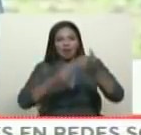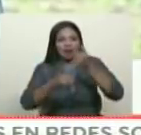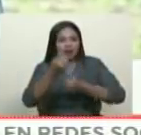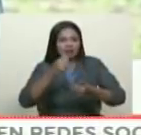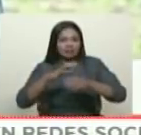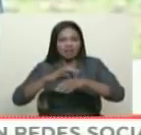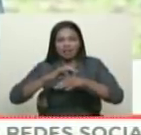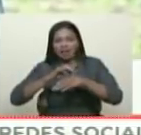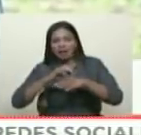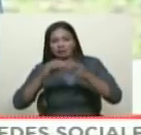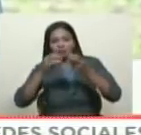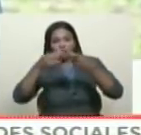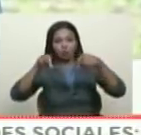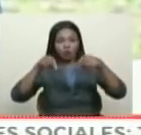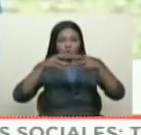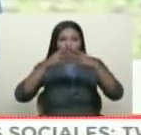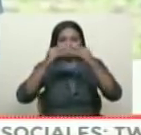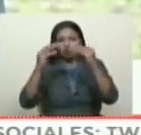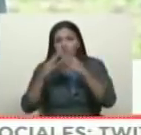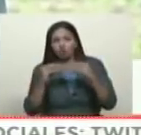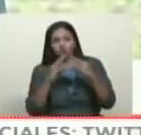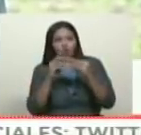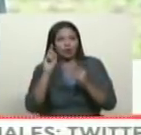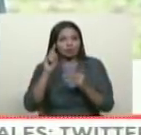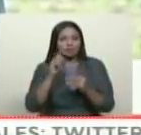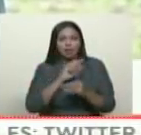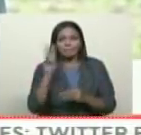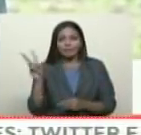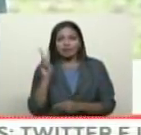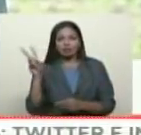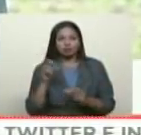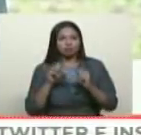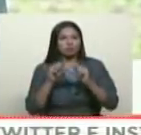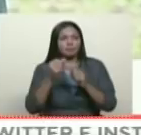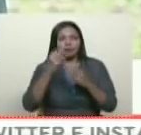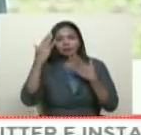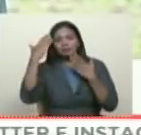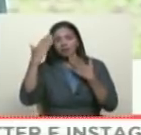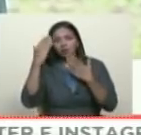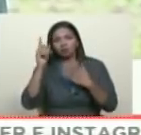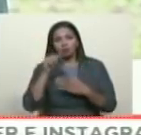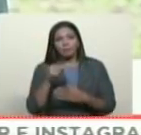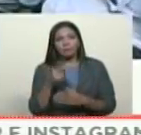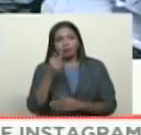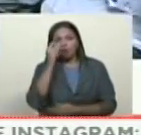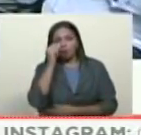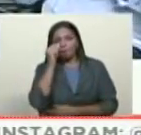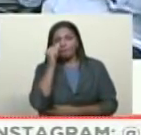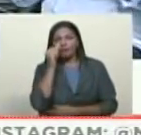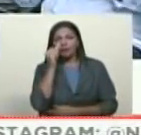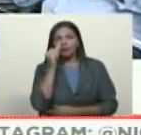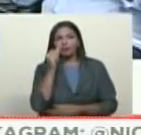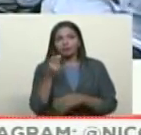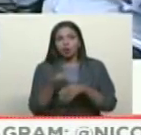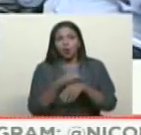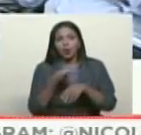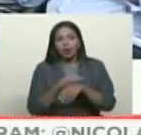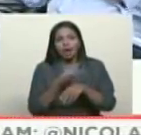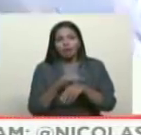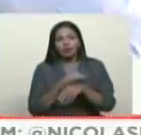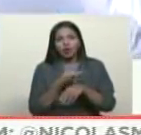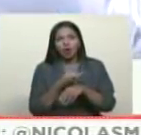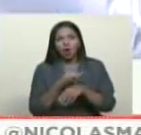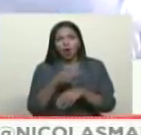la carne, todos los huevos, todo, todo lo que necesita Venezuela. Saludo a Argenis Chávez Fría, gobernador